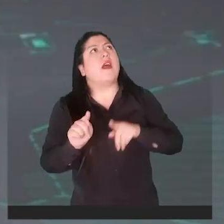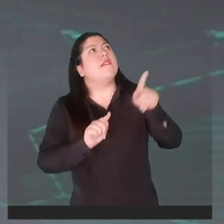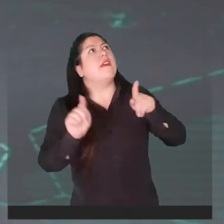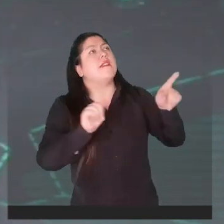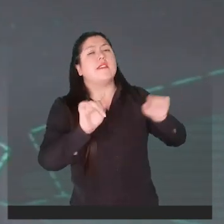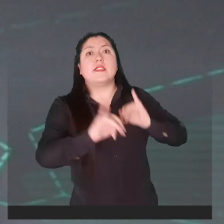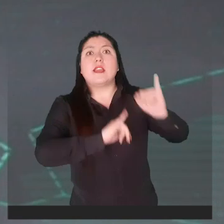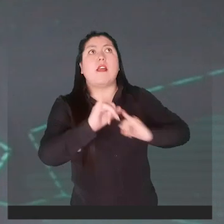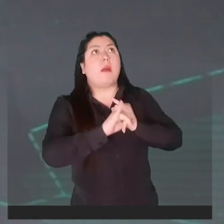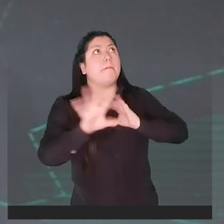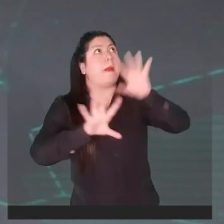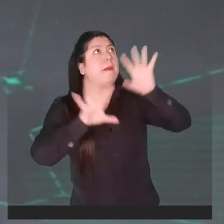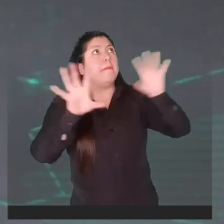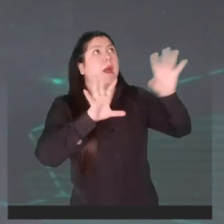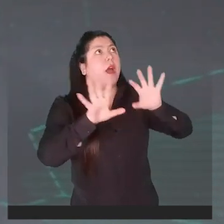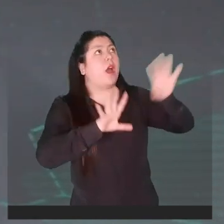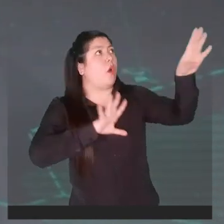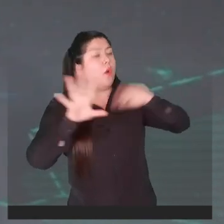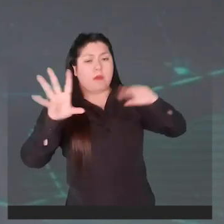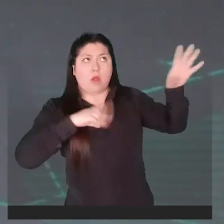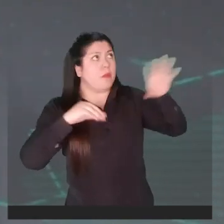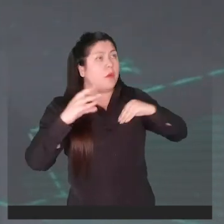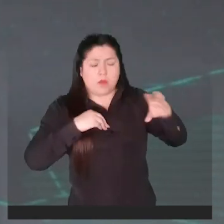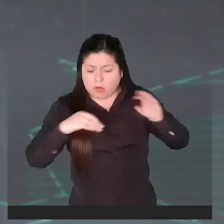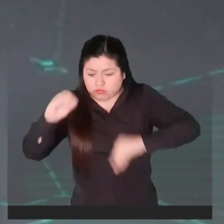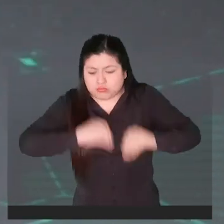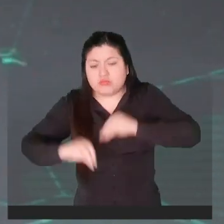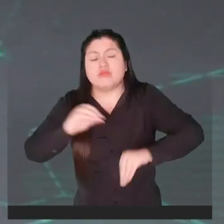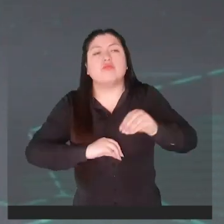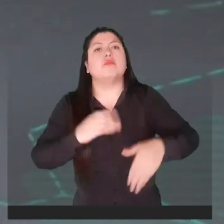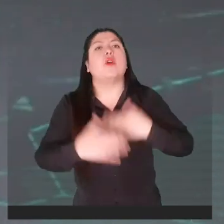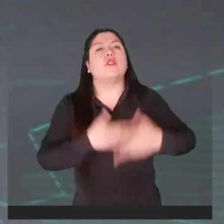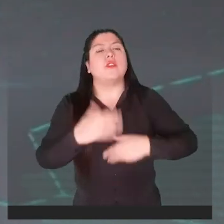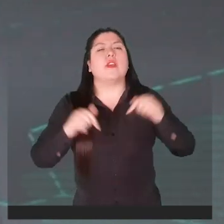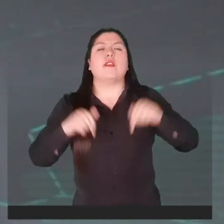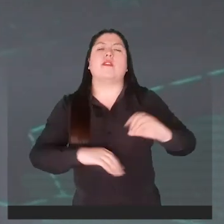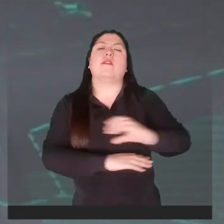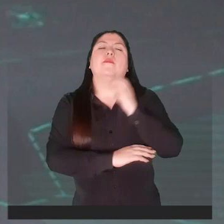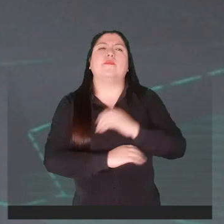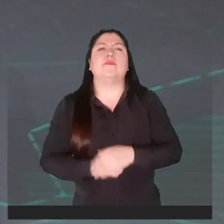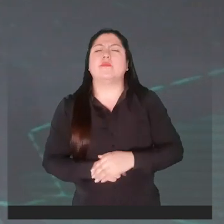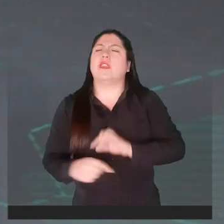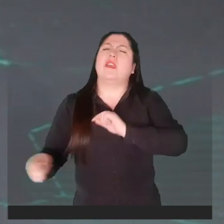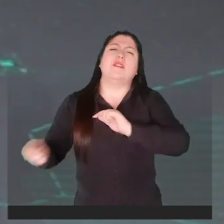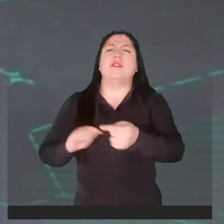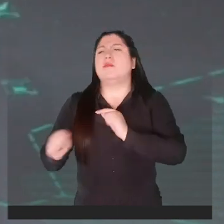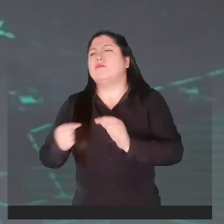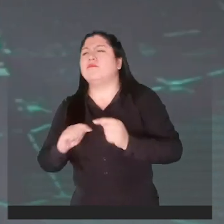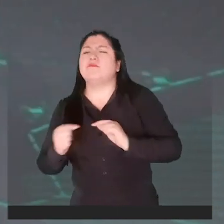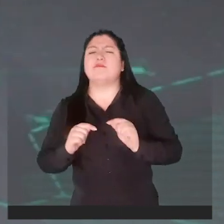mejores prácticas internacionales. Por eso yo invito a que nos salgamos de los debates de ocasión y de